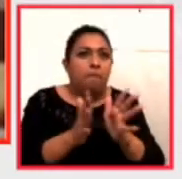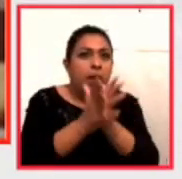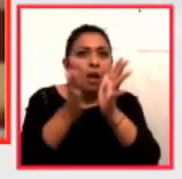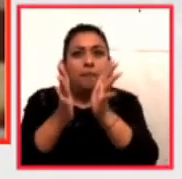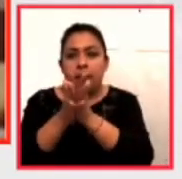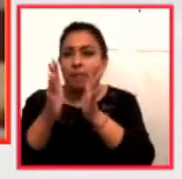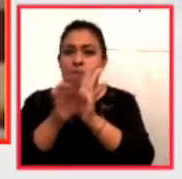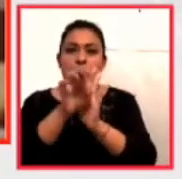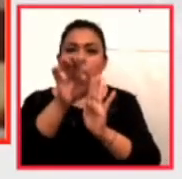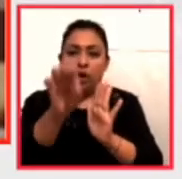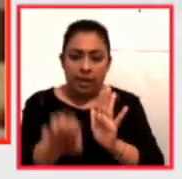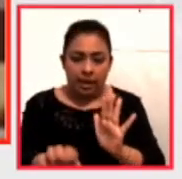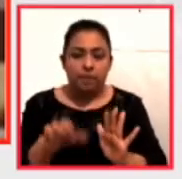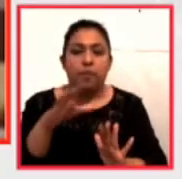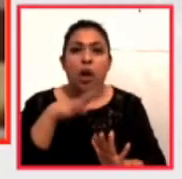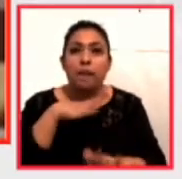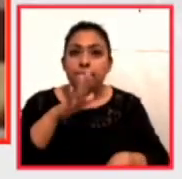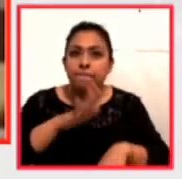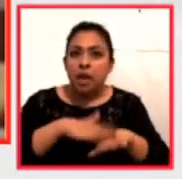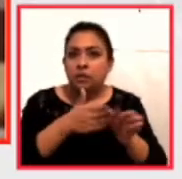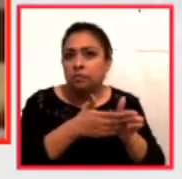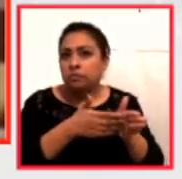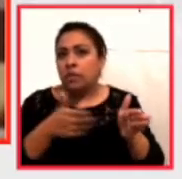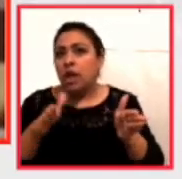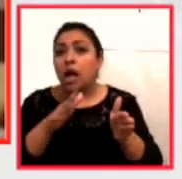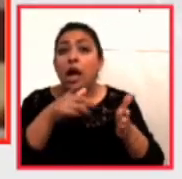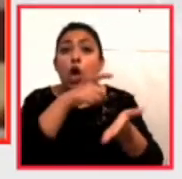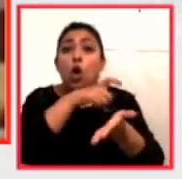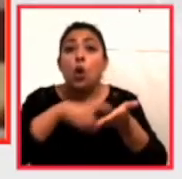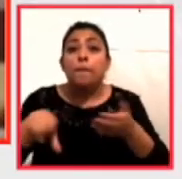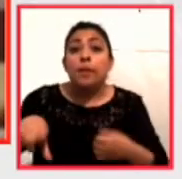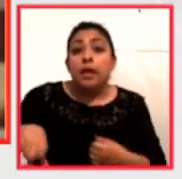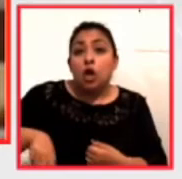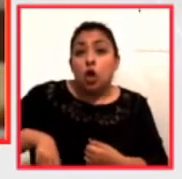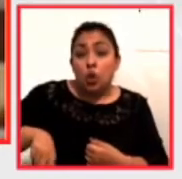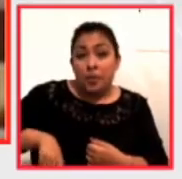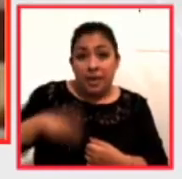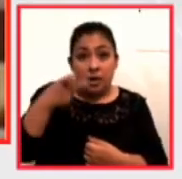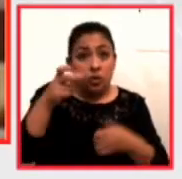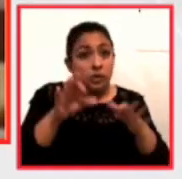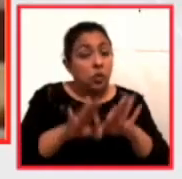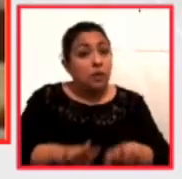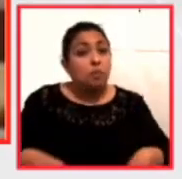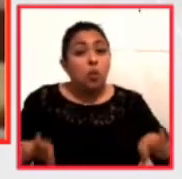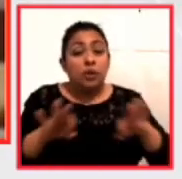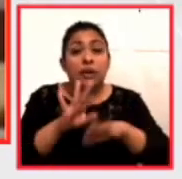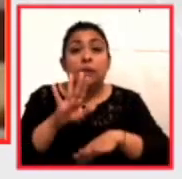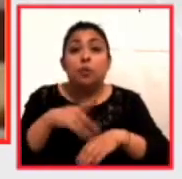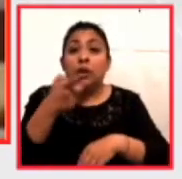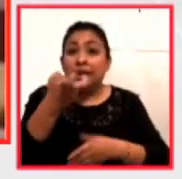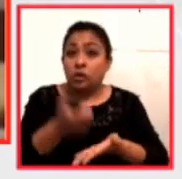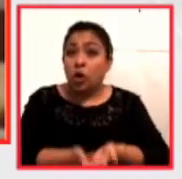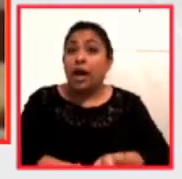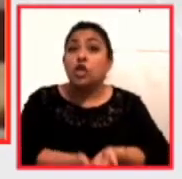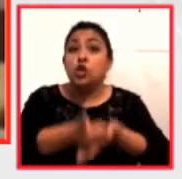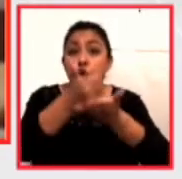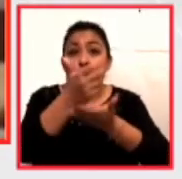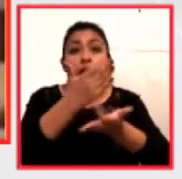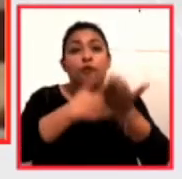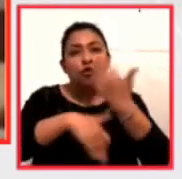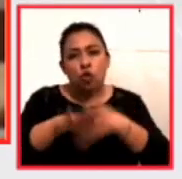ejemplo, ampliar lo que tiene que ver con las compras de gobierno, que es muy importante porque esto lo que permite a todos